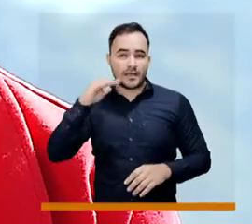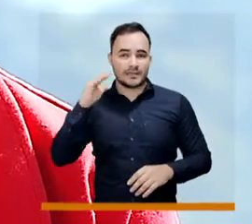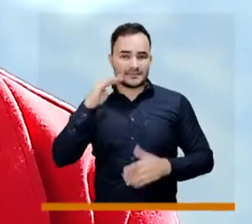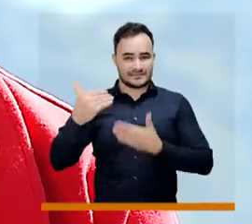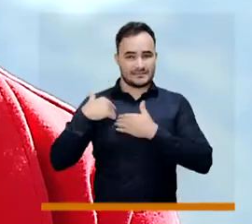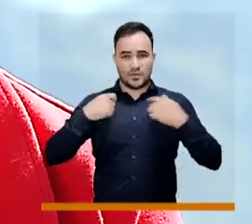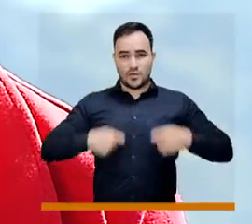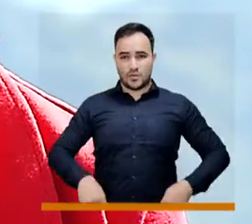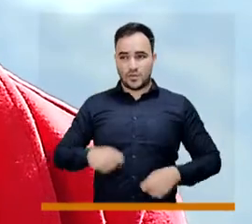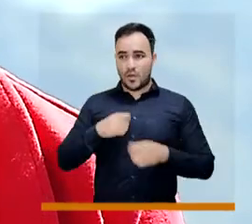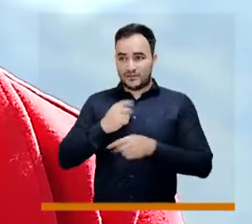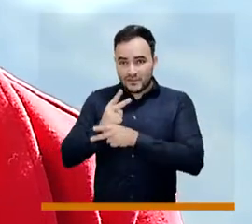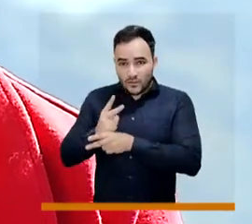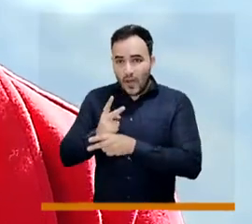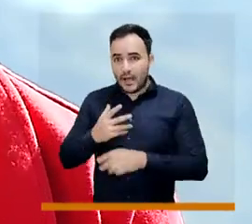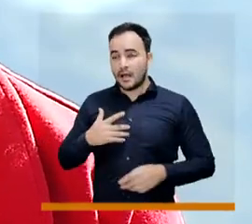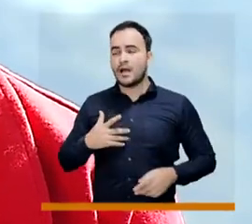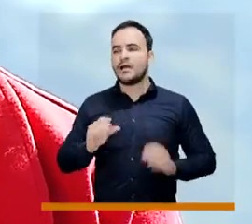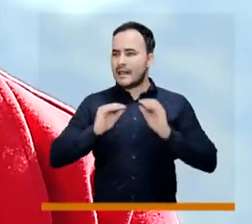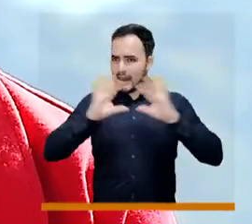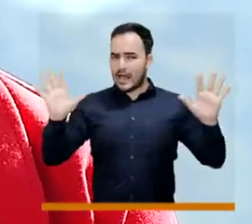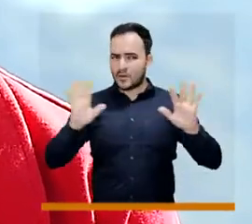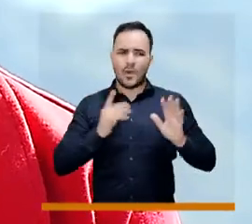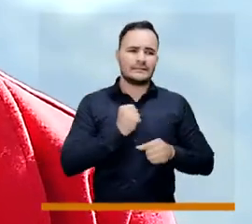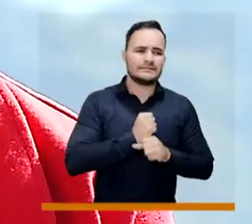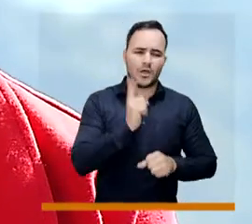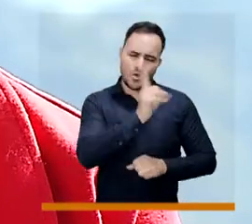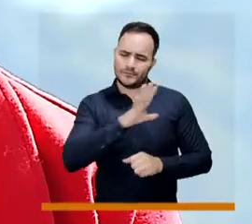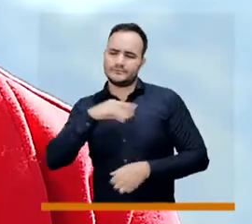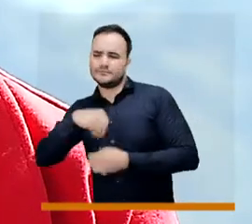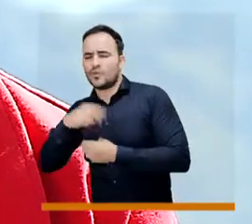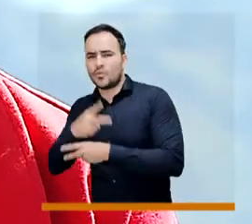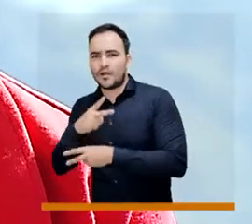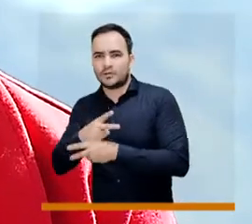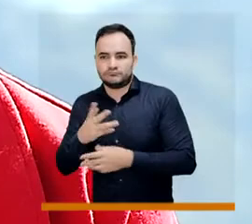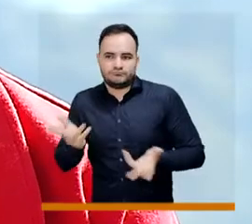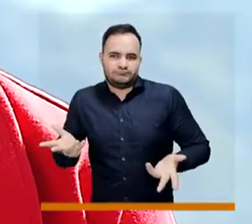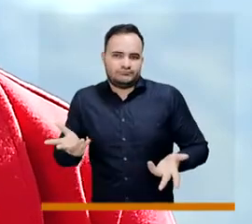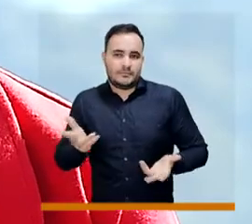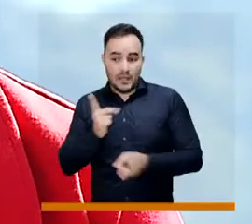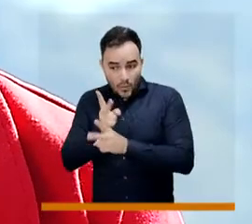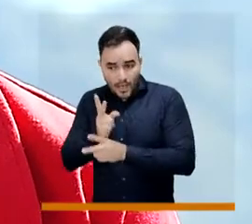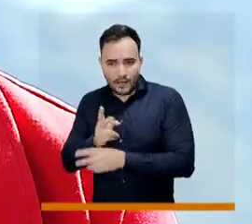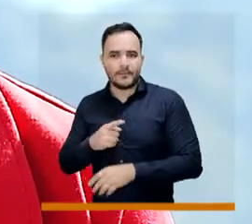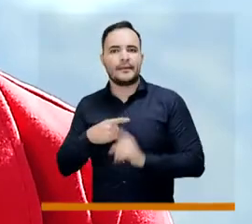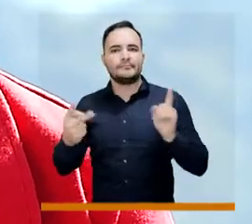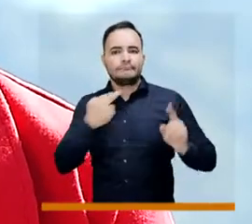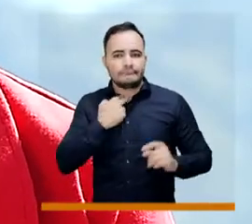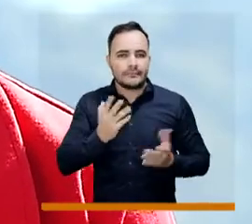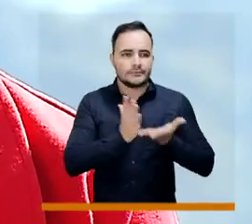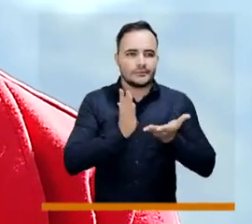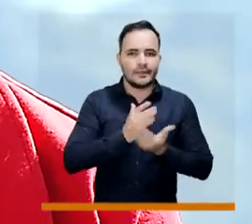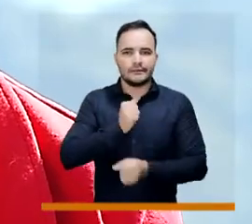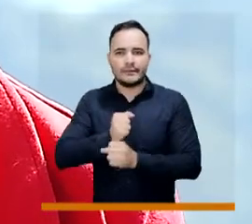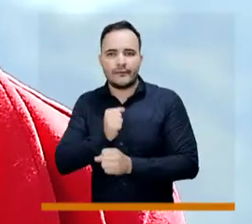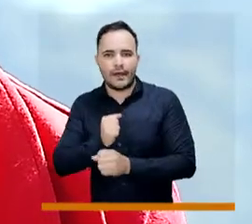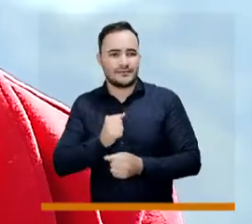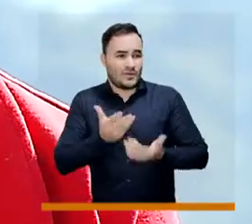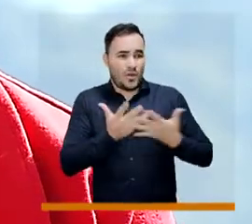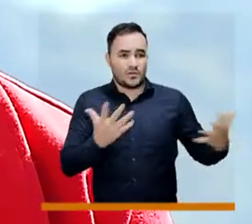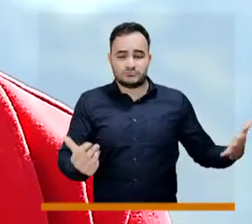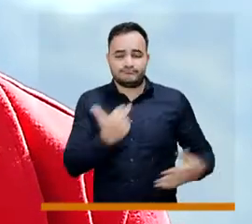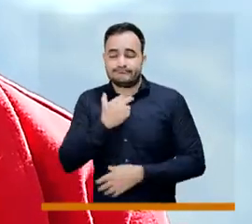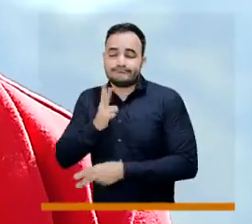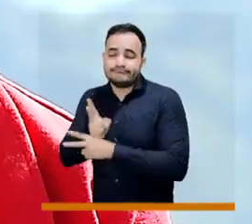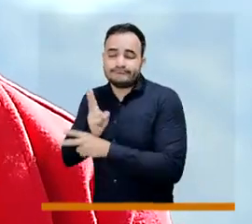de cuidado y de trabajo no remunerado, pues no van a tener ni tiempo libre ni van a tener opciones para estudiar o para hacer un trabajo remunerado.